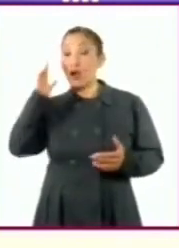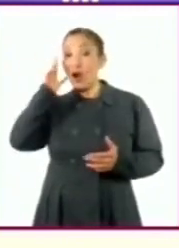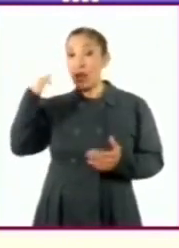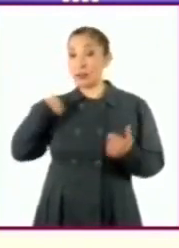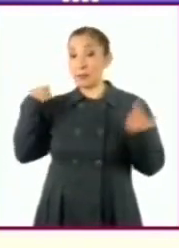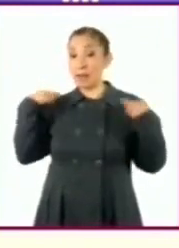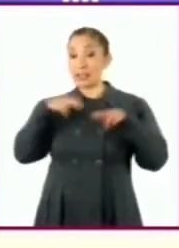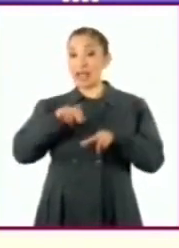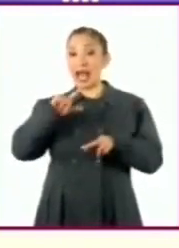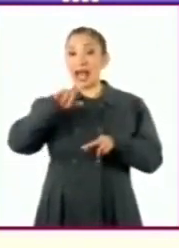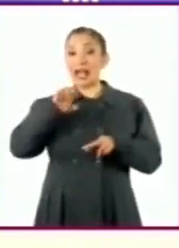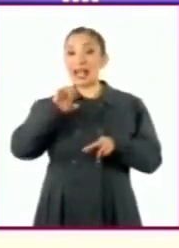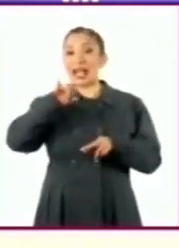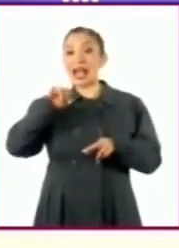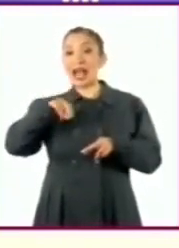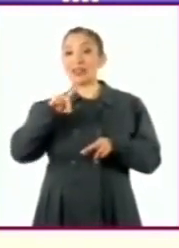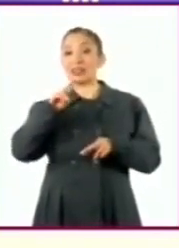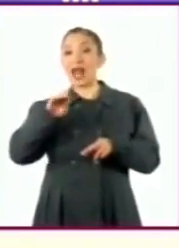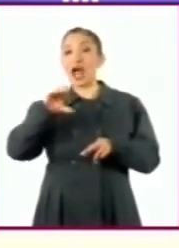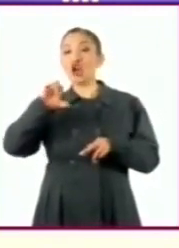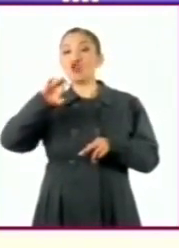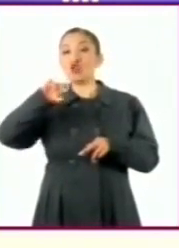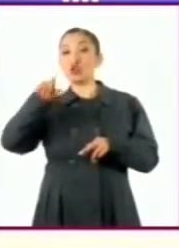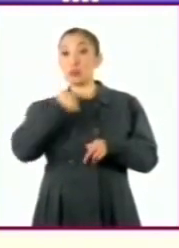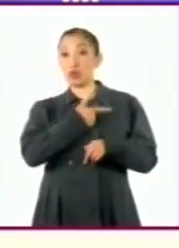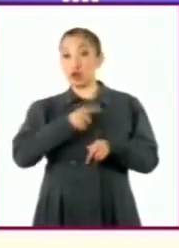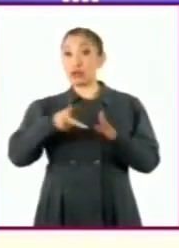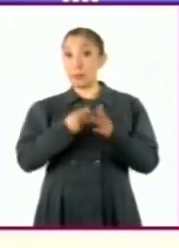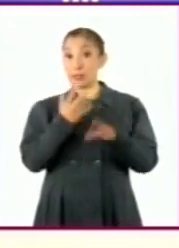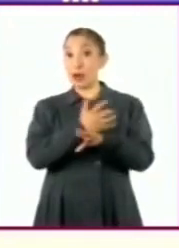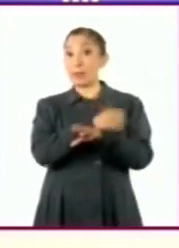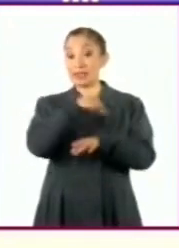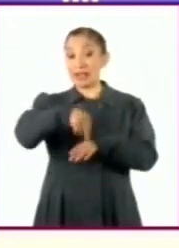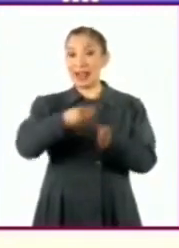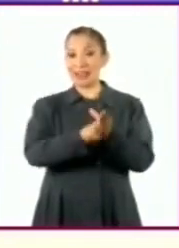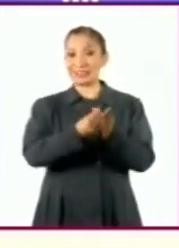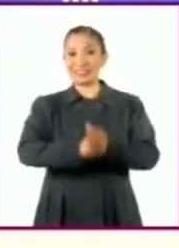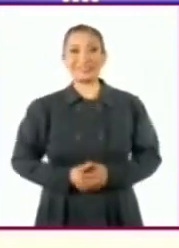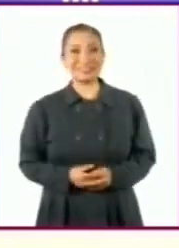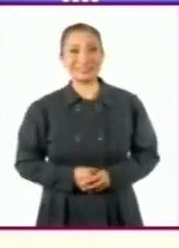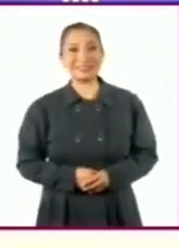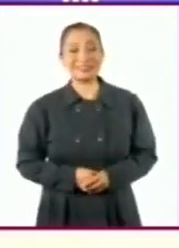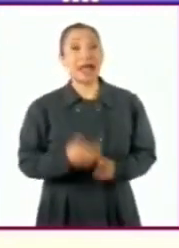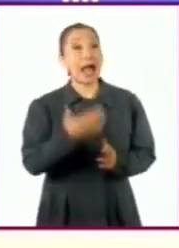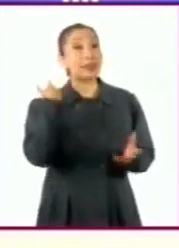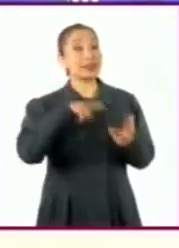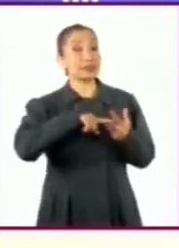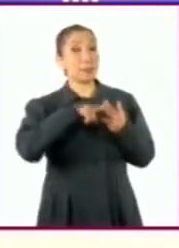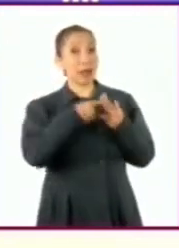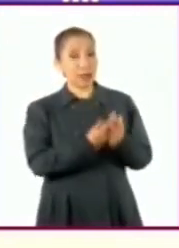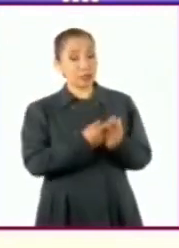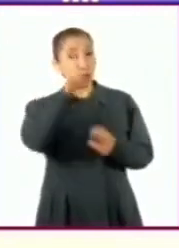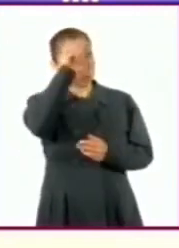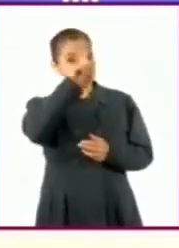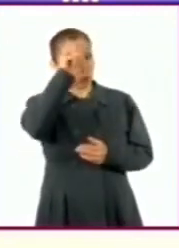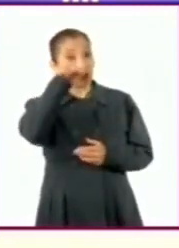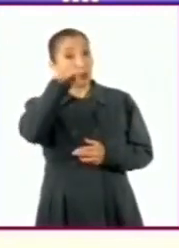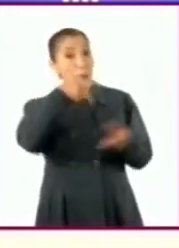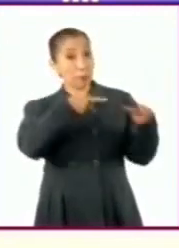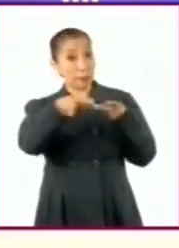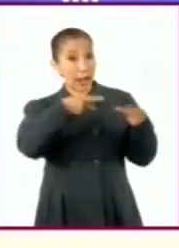maestra Alejandra Cruz. Es para mí un gusto acompañarlos nuevamente durante esta sesión. Antes de comenzar, les sugiero que tengan